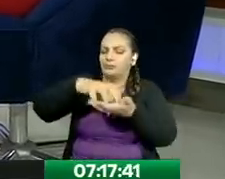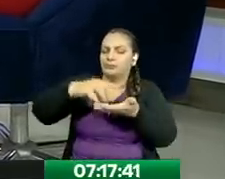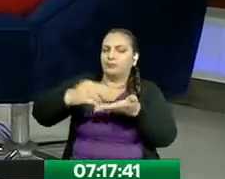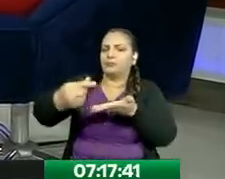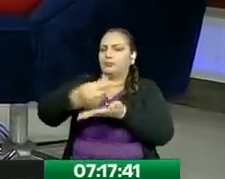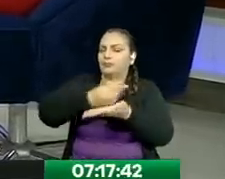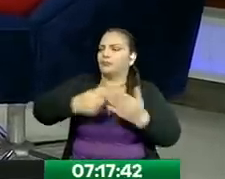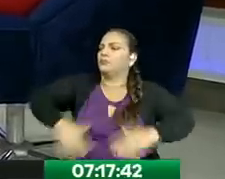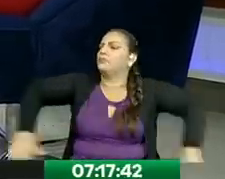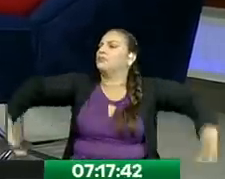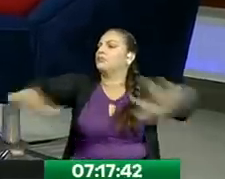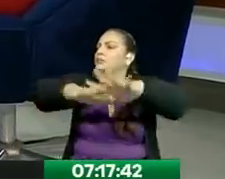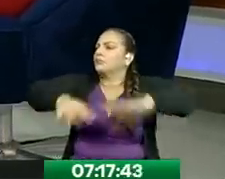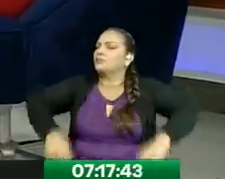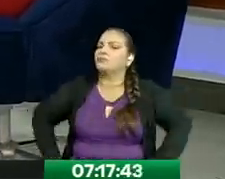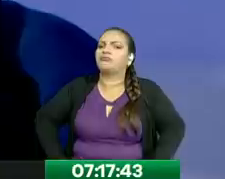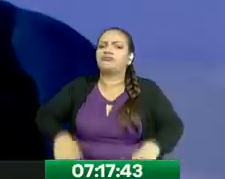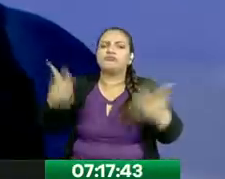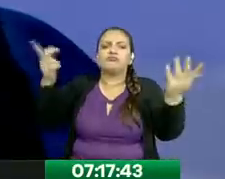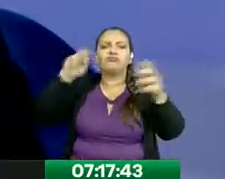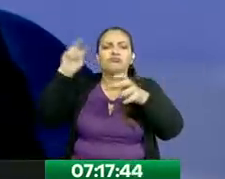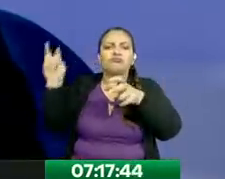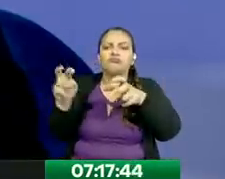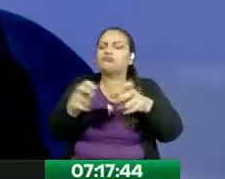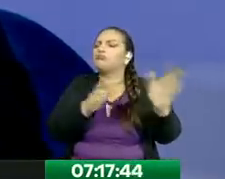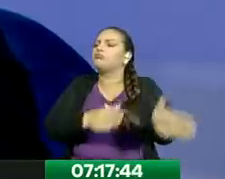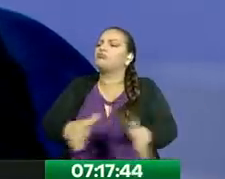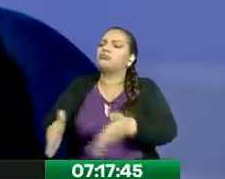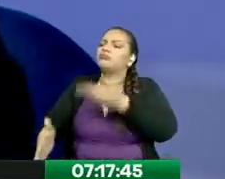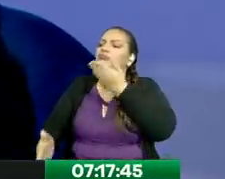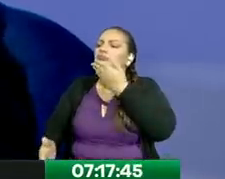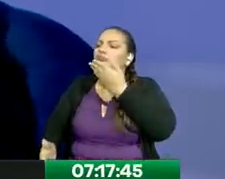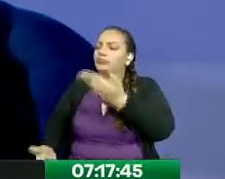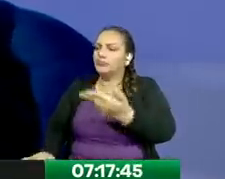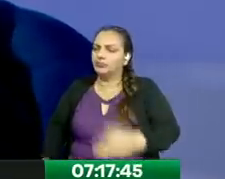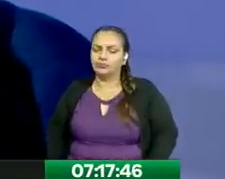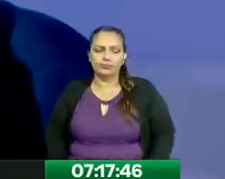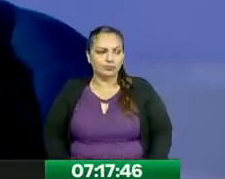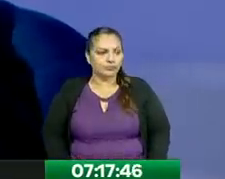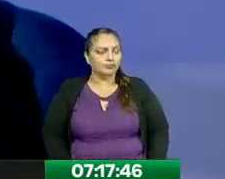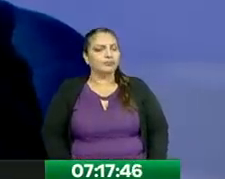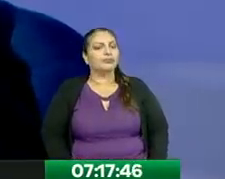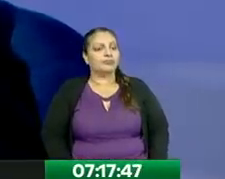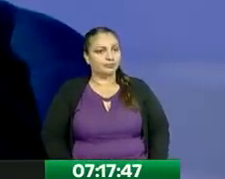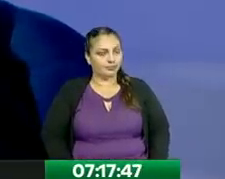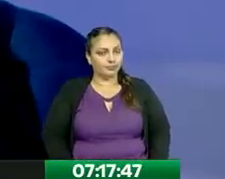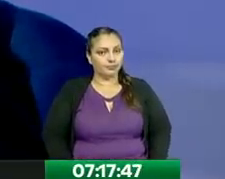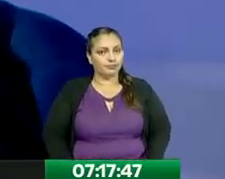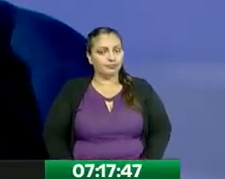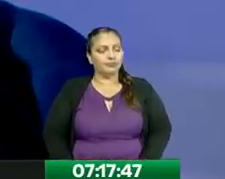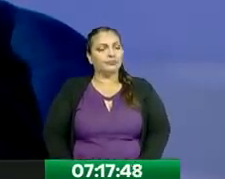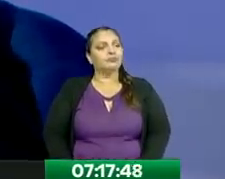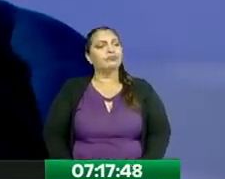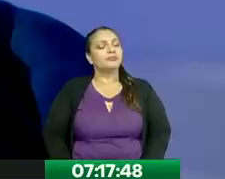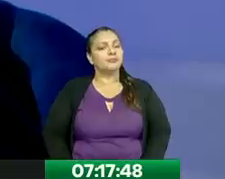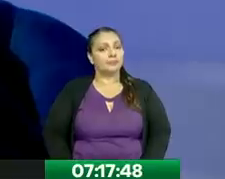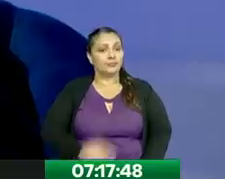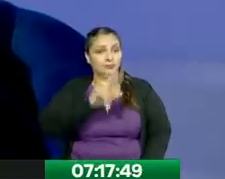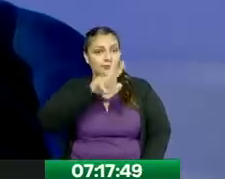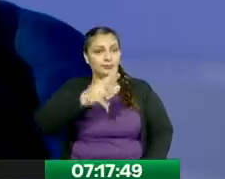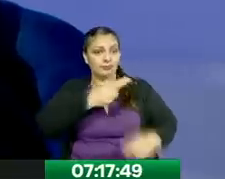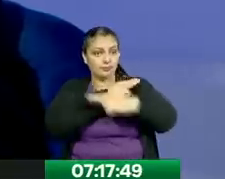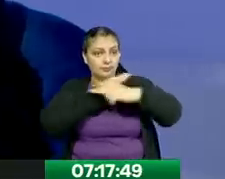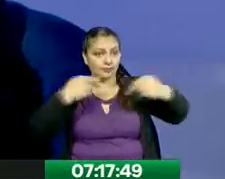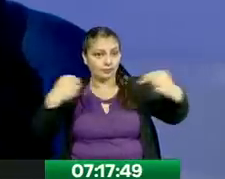y del extranjero correcto en guayas esta semana este feriado tendremos pues el día 3 de noviembre el festival del cangrejo y el